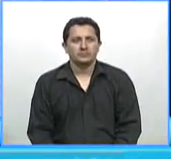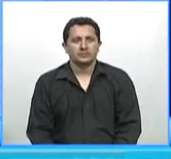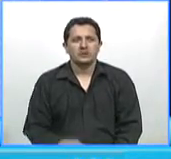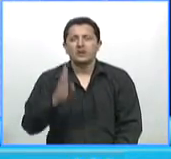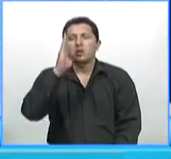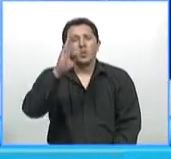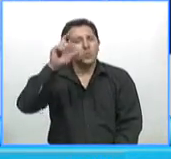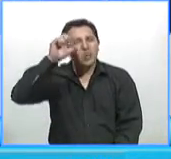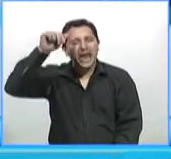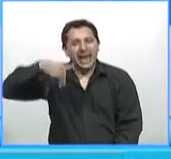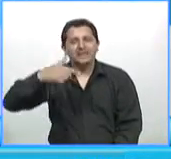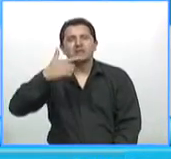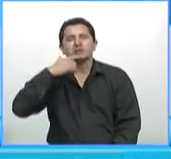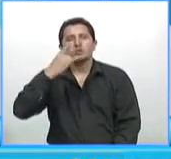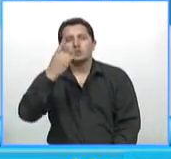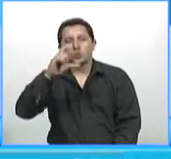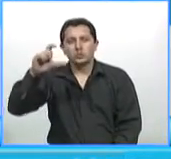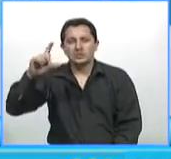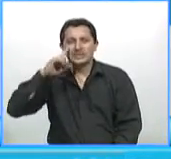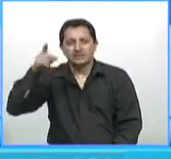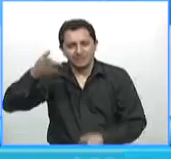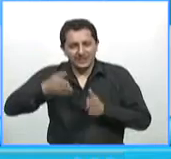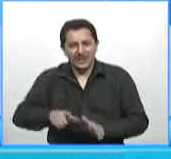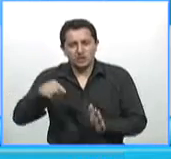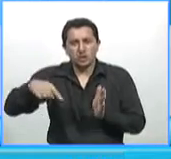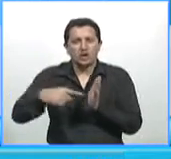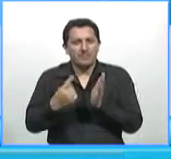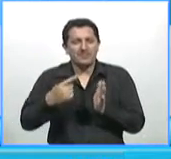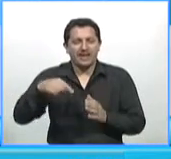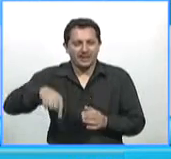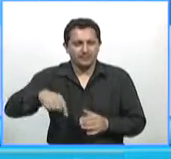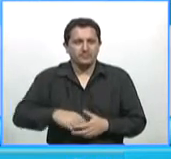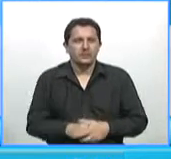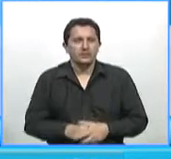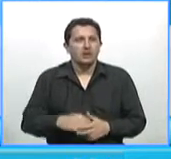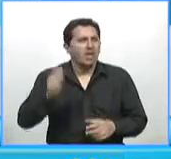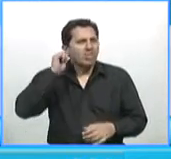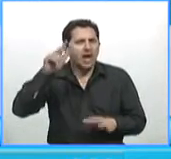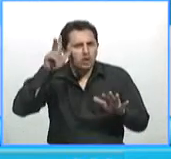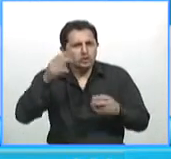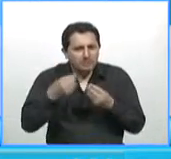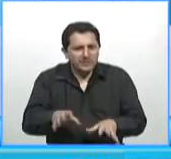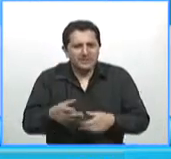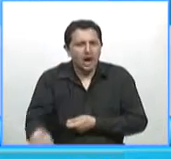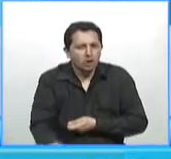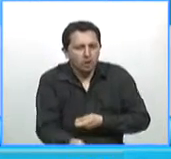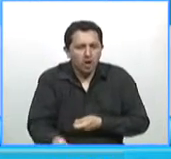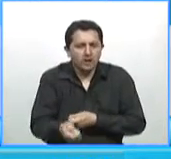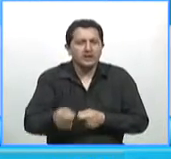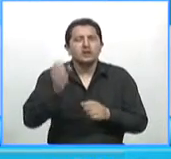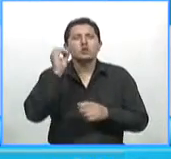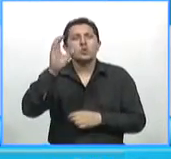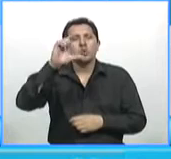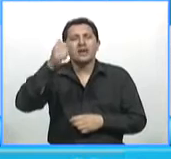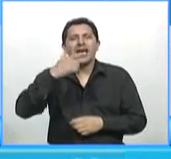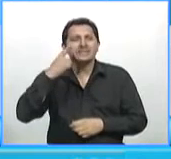Belén Zucchi nació un 16 de octubre en Capital Federal. Con tan solo 8 años comenzó a jugar al hockey sobre césped en su club, el CASI, y